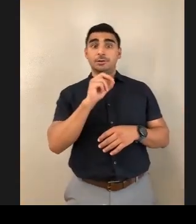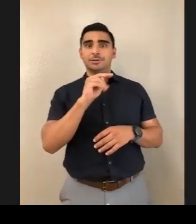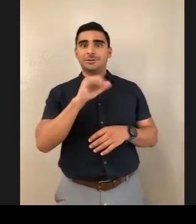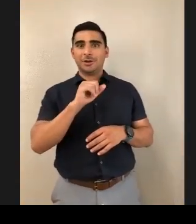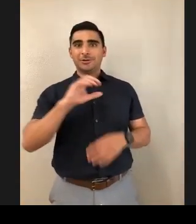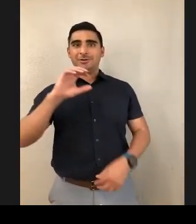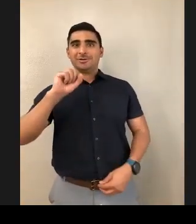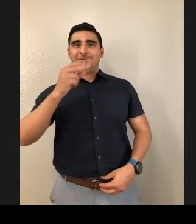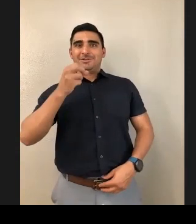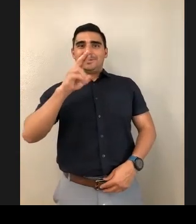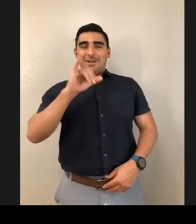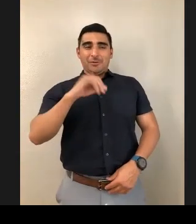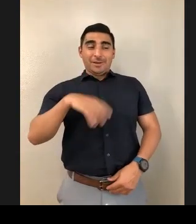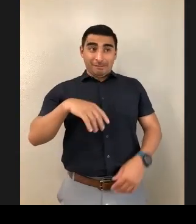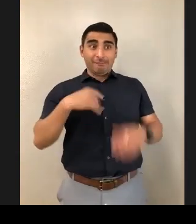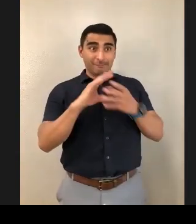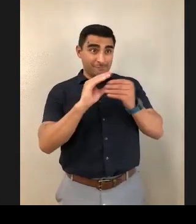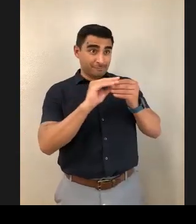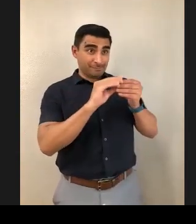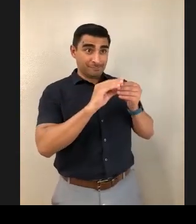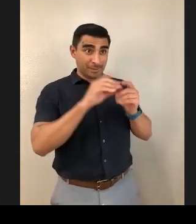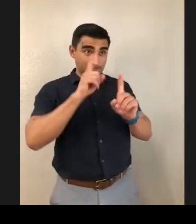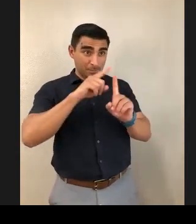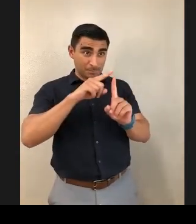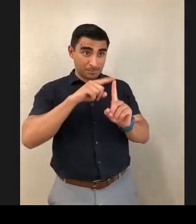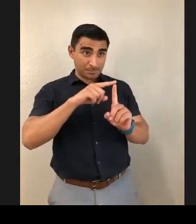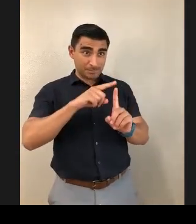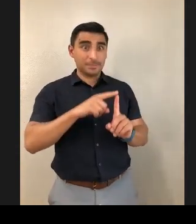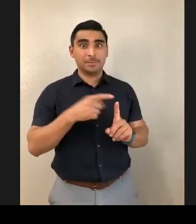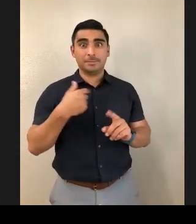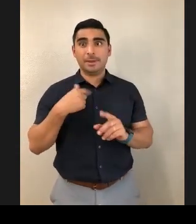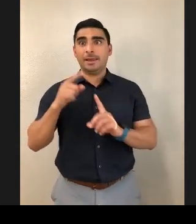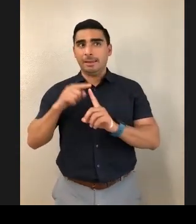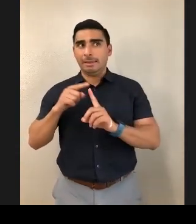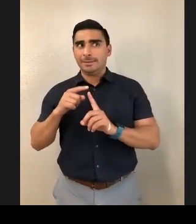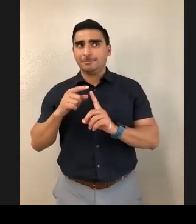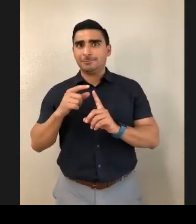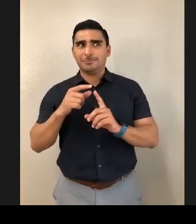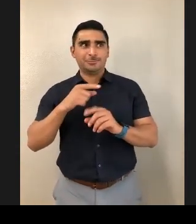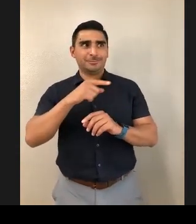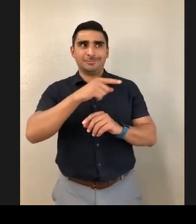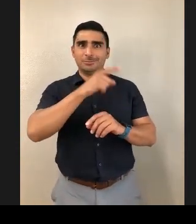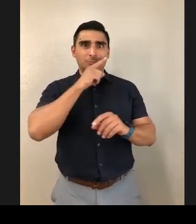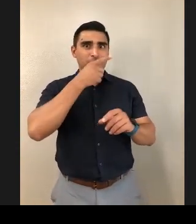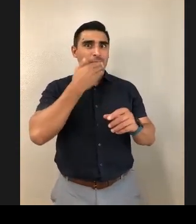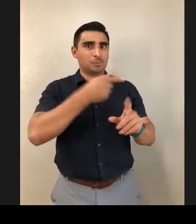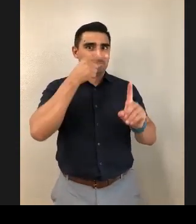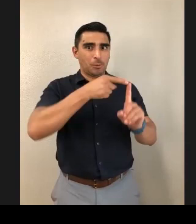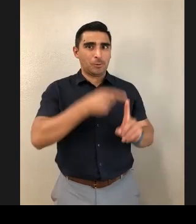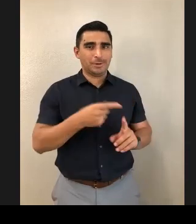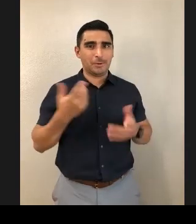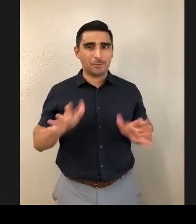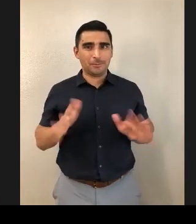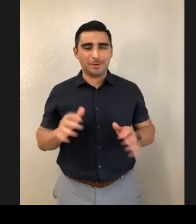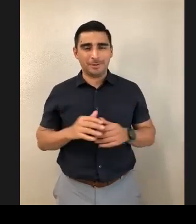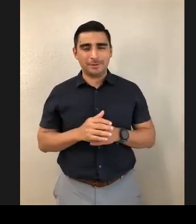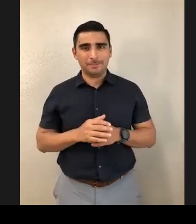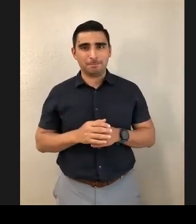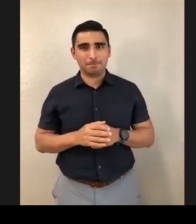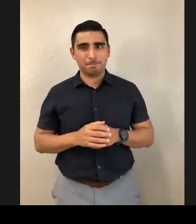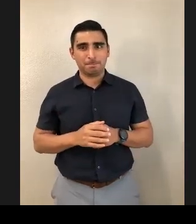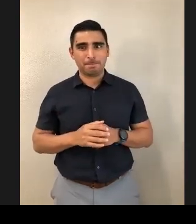ha dicho y Sherry dijeron, ya no hay mucha oportunidad de nuevas ideas. Ellas